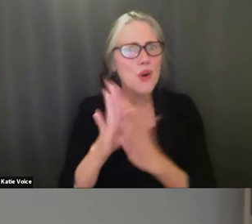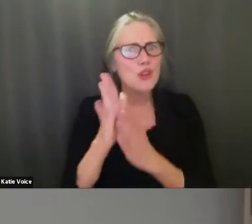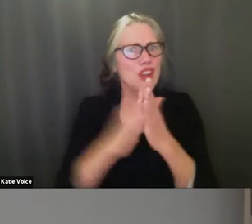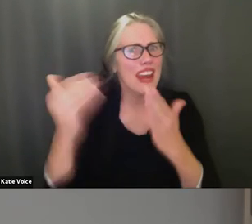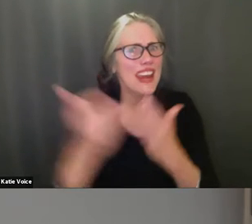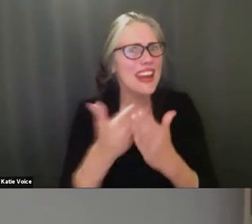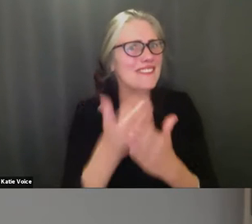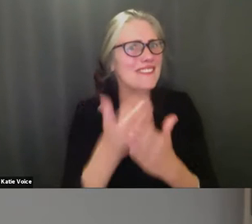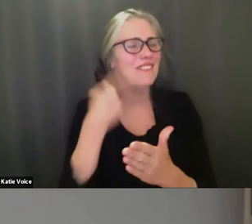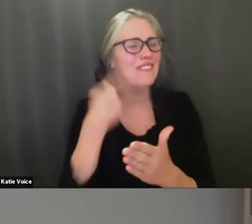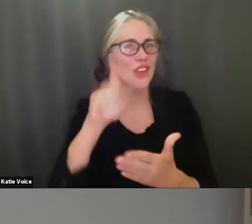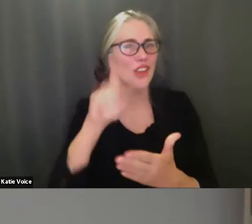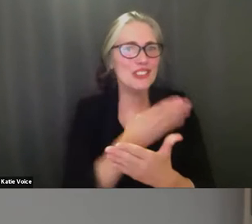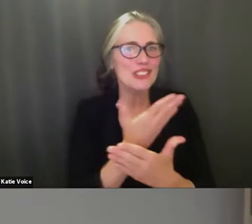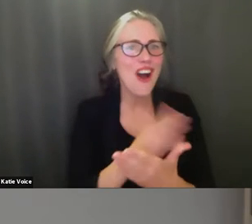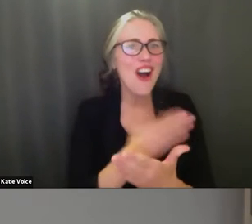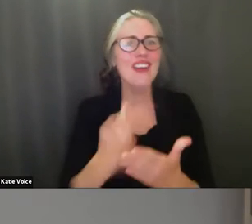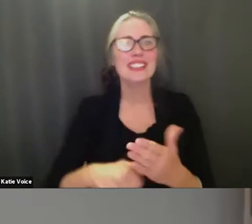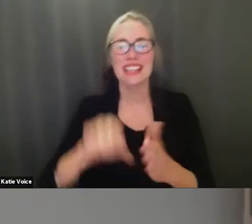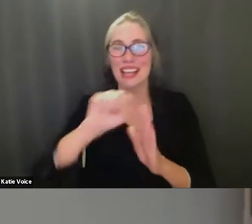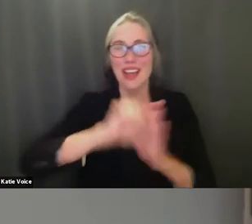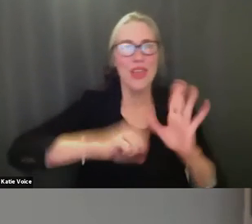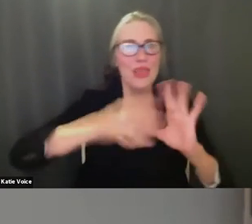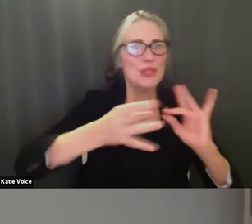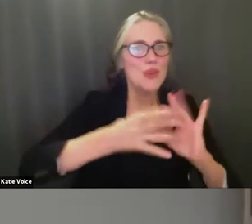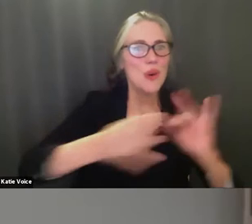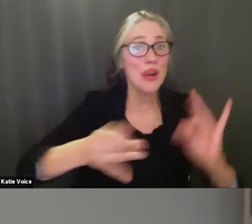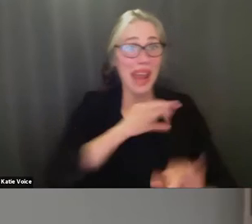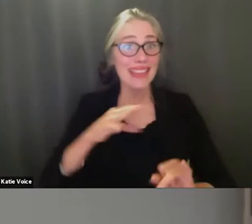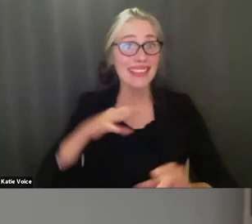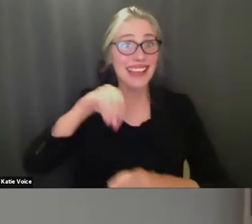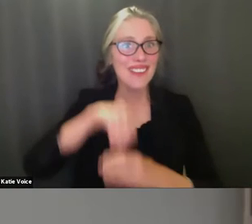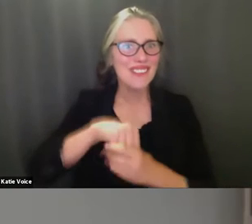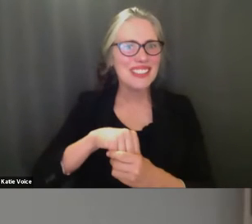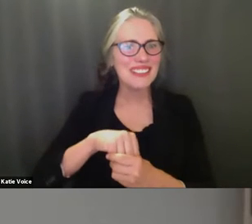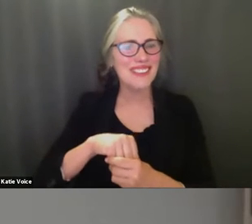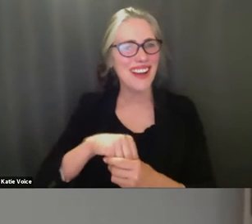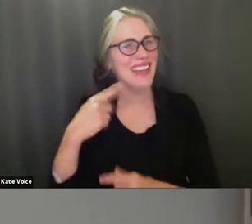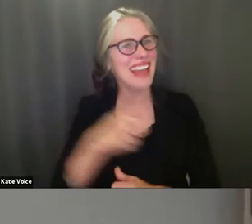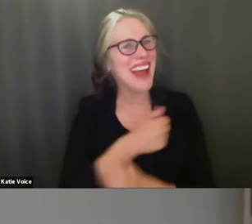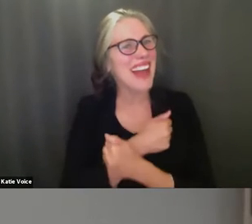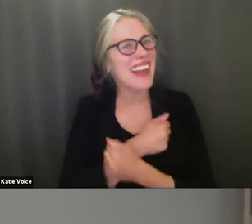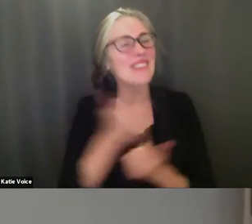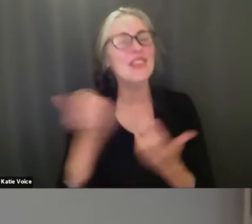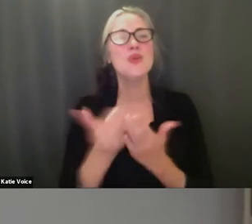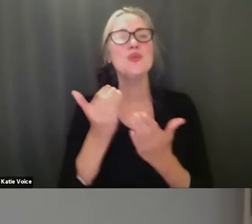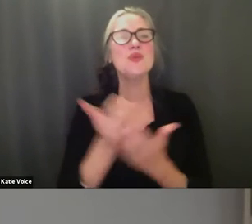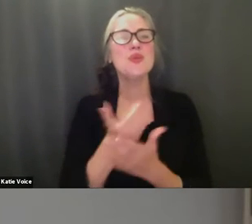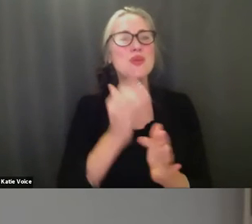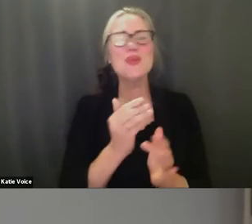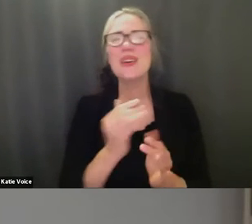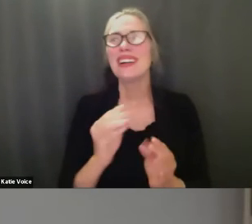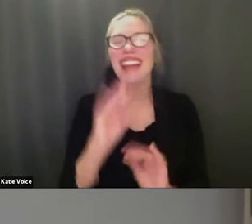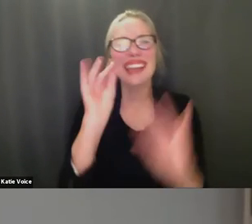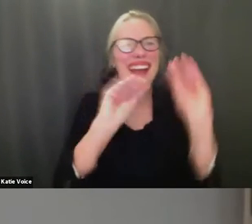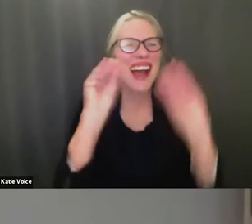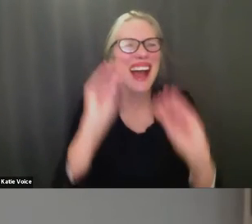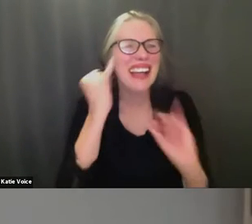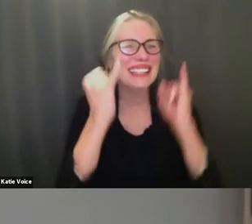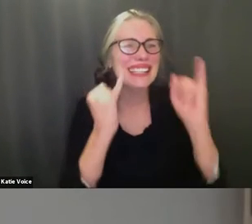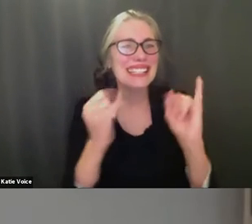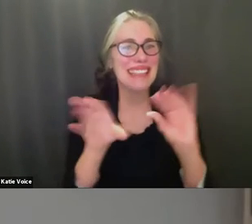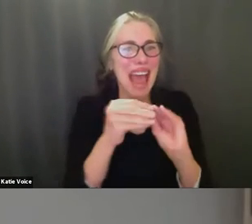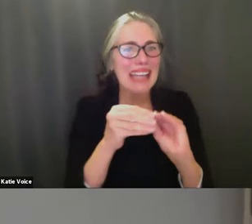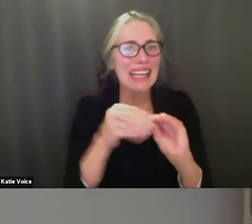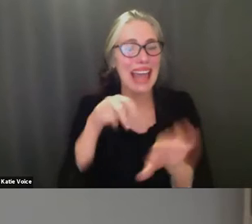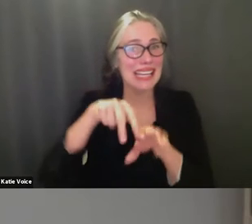enfoque innovador ante todo, las canciones y el guión. Inclusive el personal estuvo involucrado y me encantó el toque